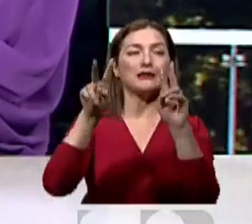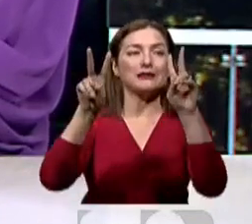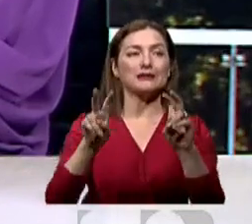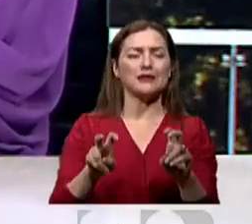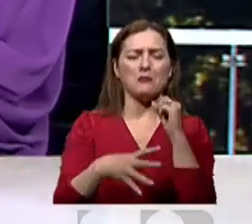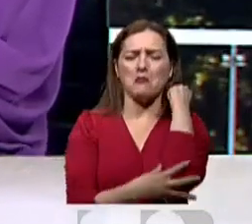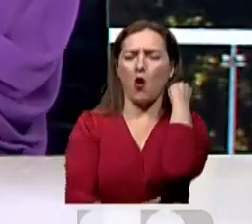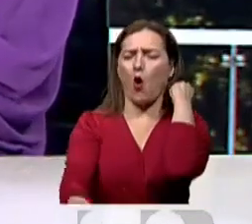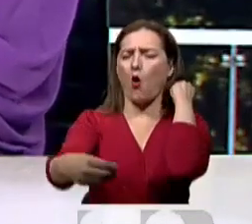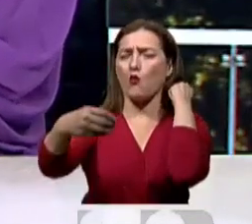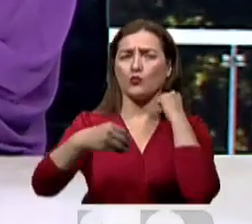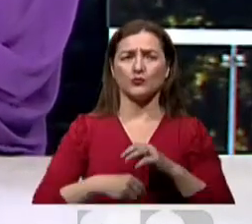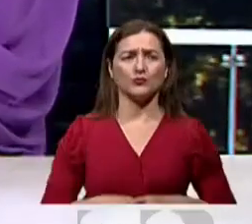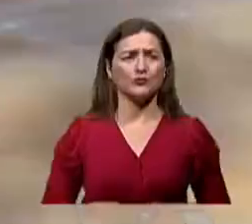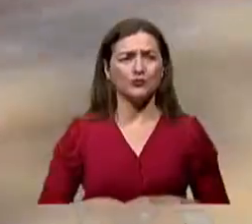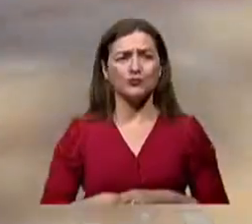de extrema pobreza en la provincia.